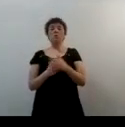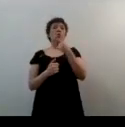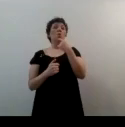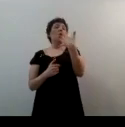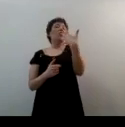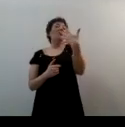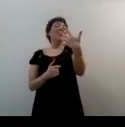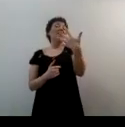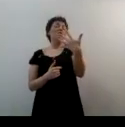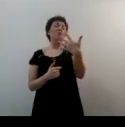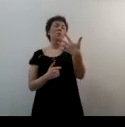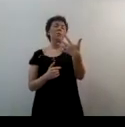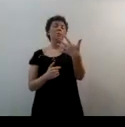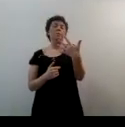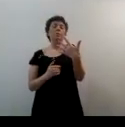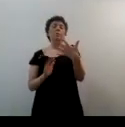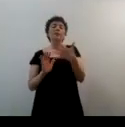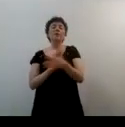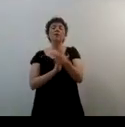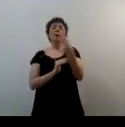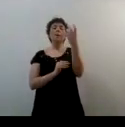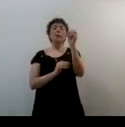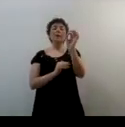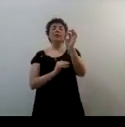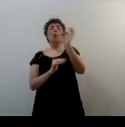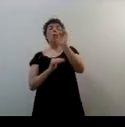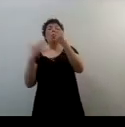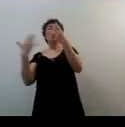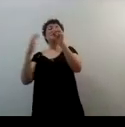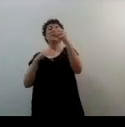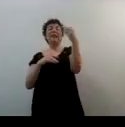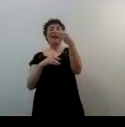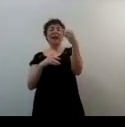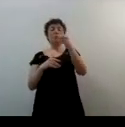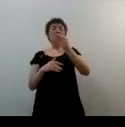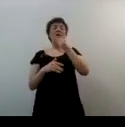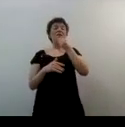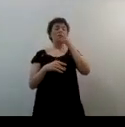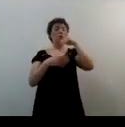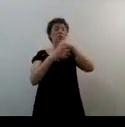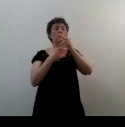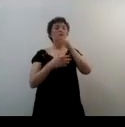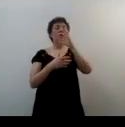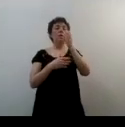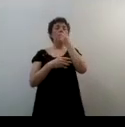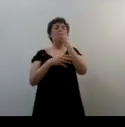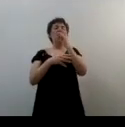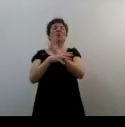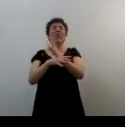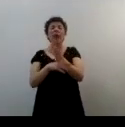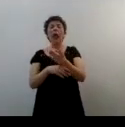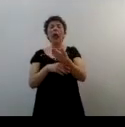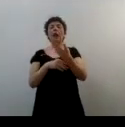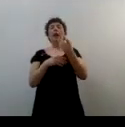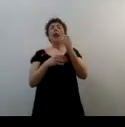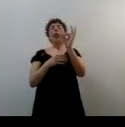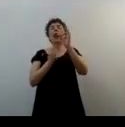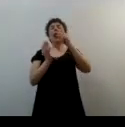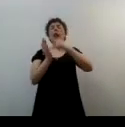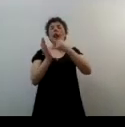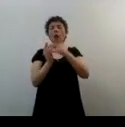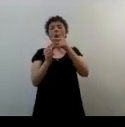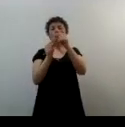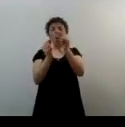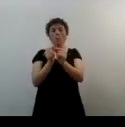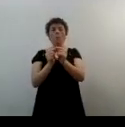es entre 20 y 80 gramos de alimento de carbohidrato, de cereal, de legumbre, de tubérculo, por comida del día. O